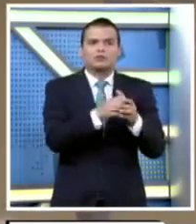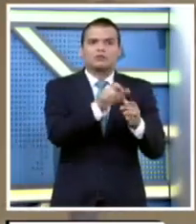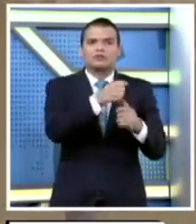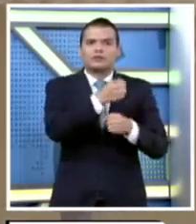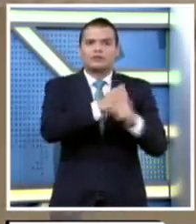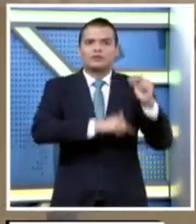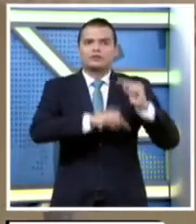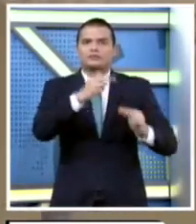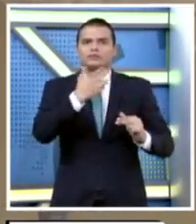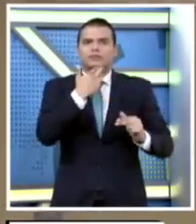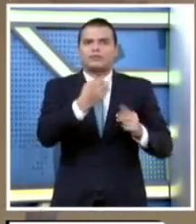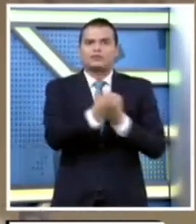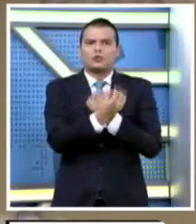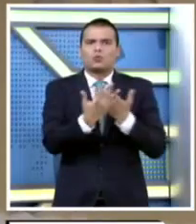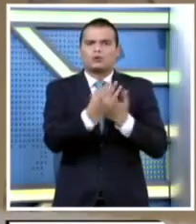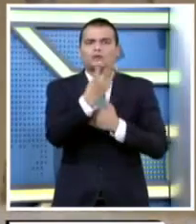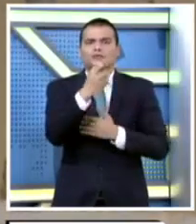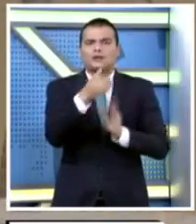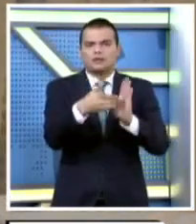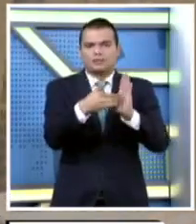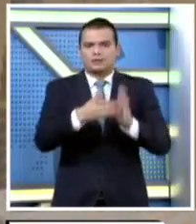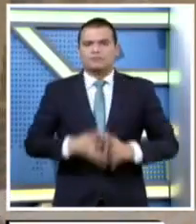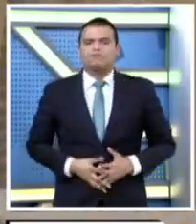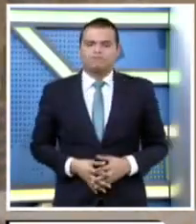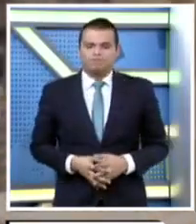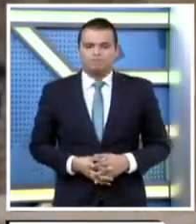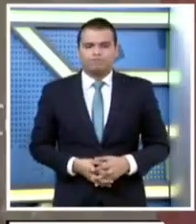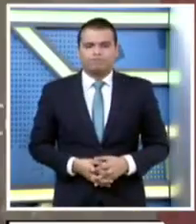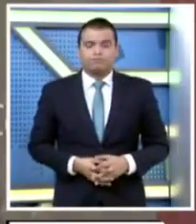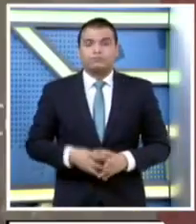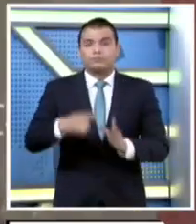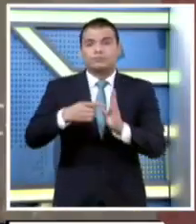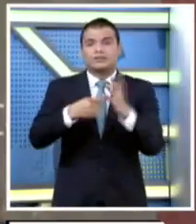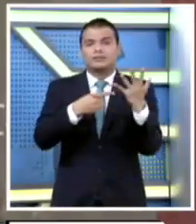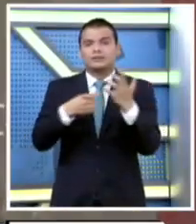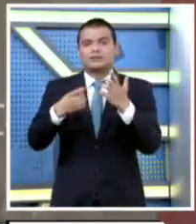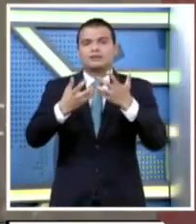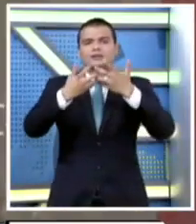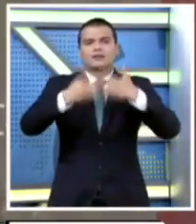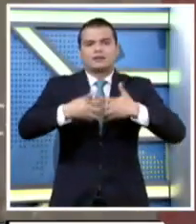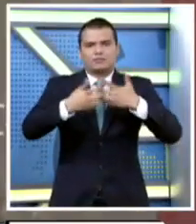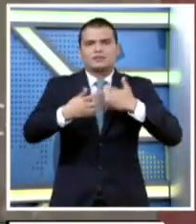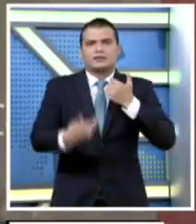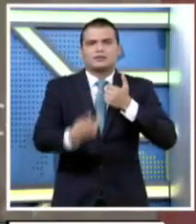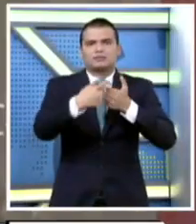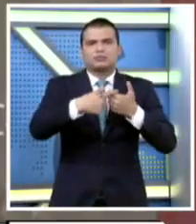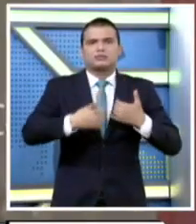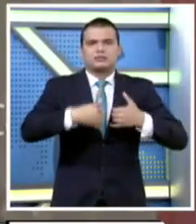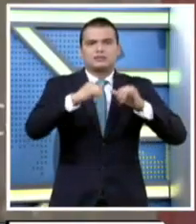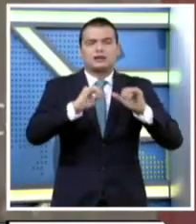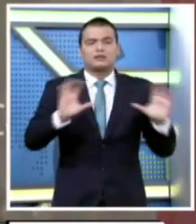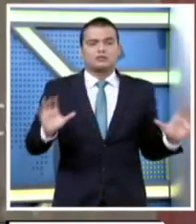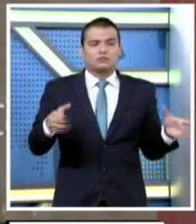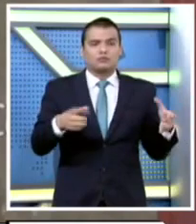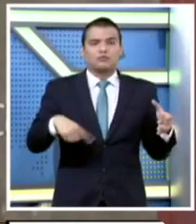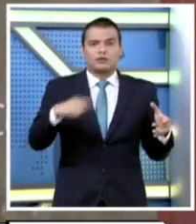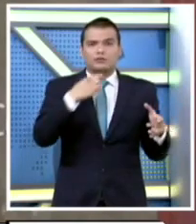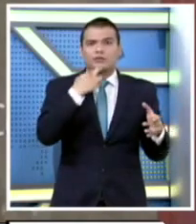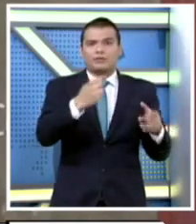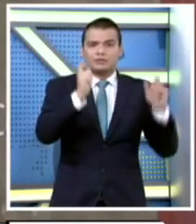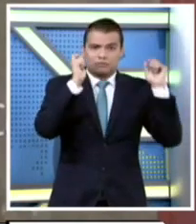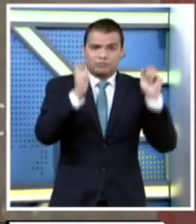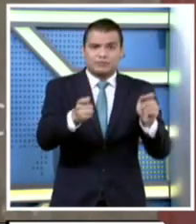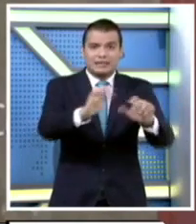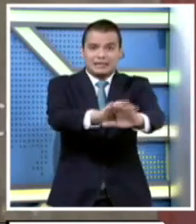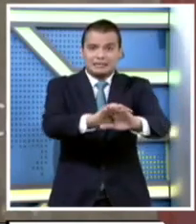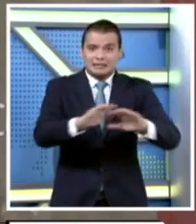están habilitados para realizar sus labores. 1.600 empresas estaban inscritas. Estas empresas que ya tienen pasaporte,